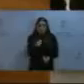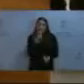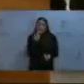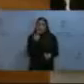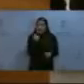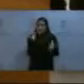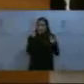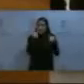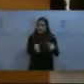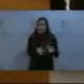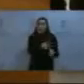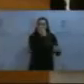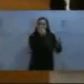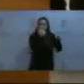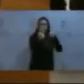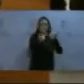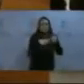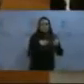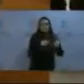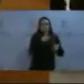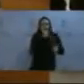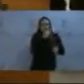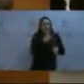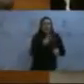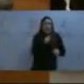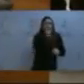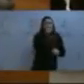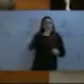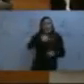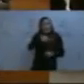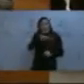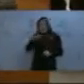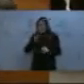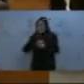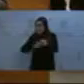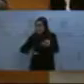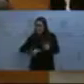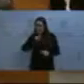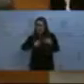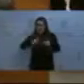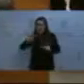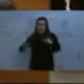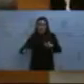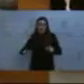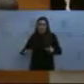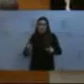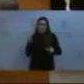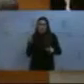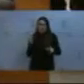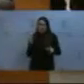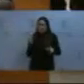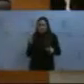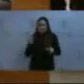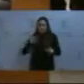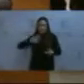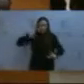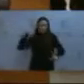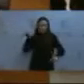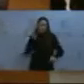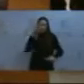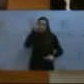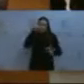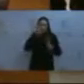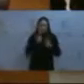algunos que les va bien, pero a la inmensa mayoría de los españoles y a la inmensa mayoría de los asturianos nos va rematadamente mal.